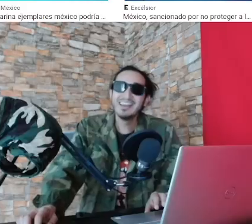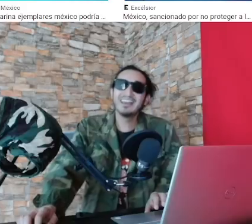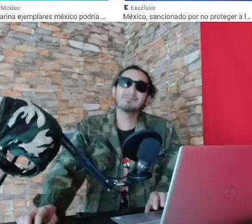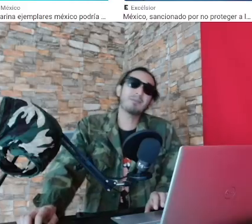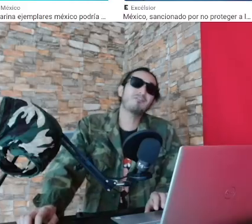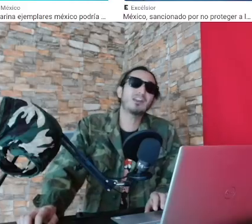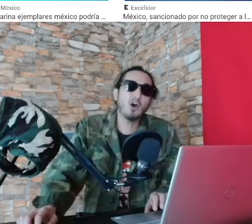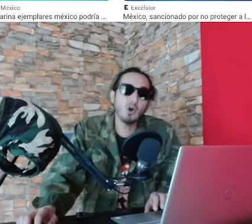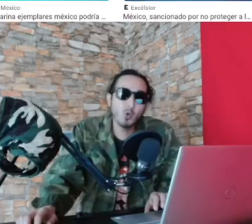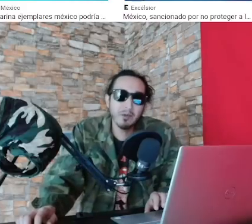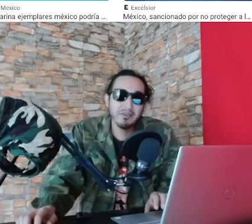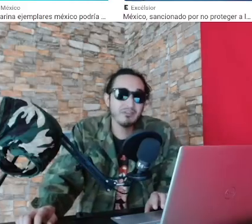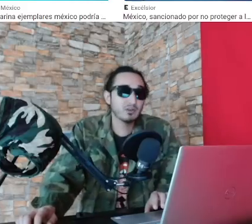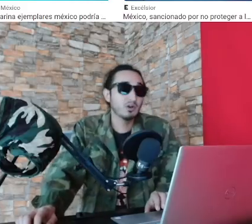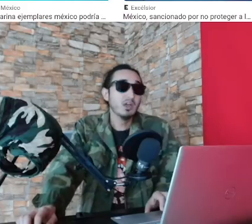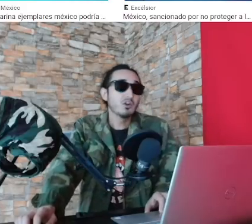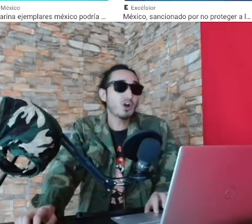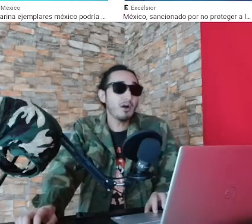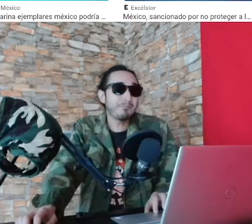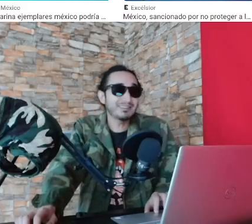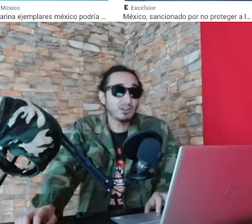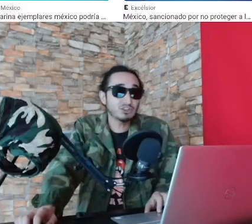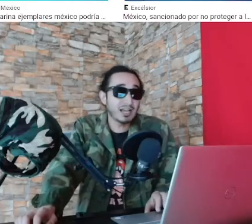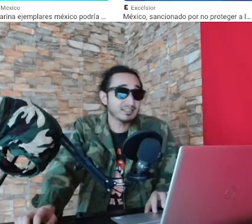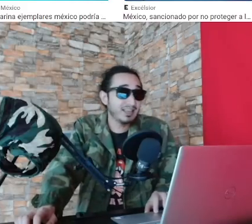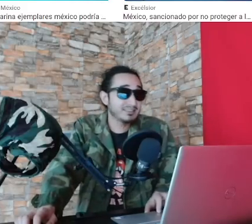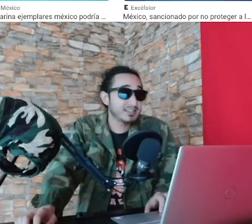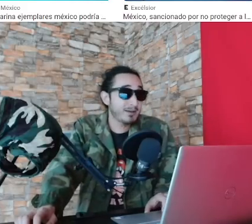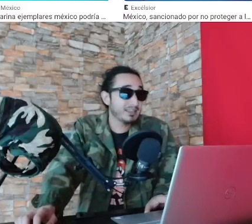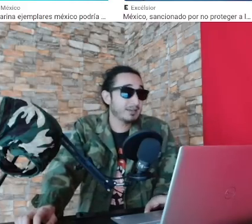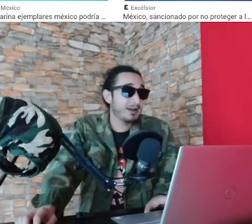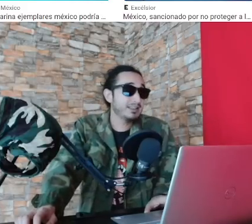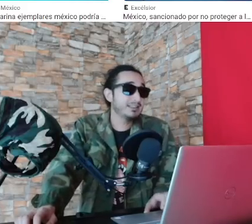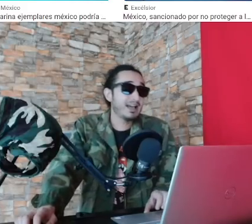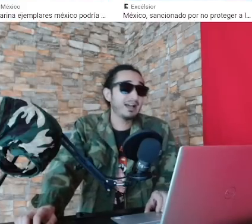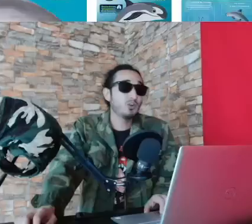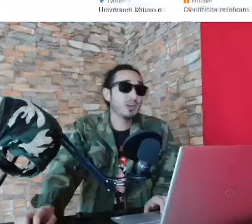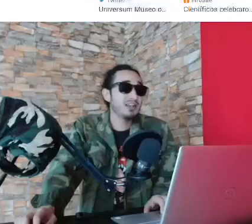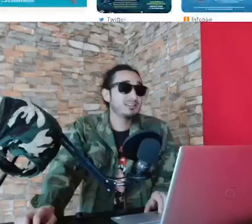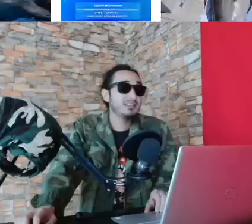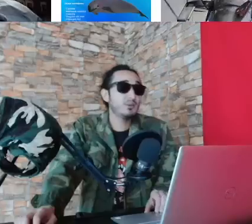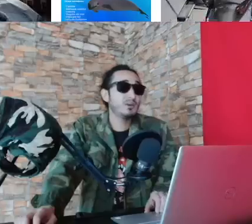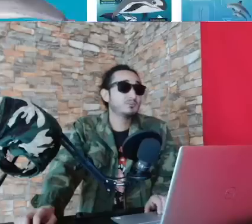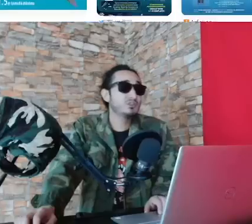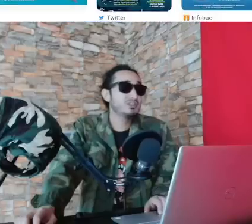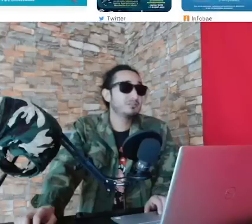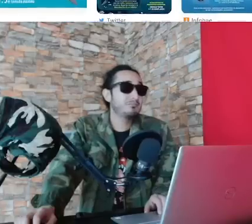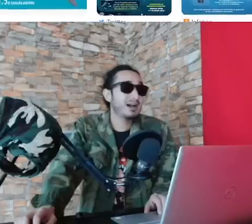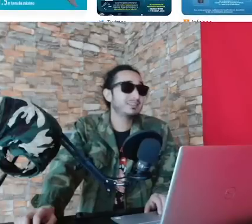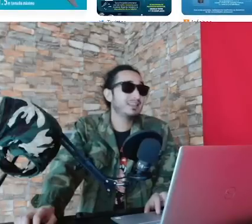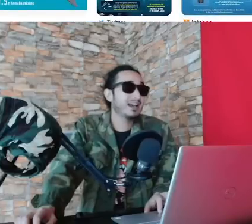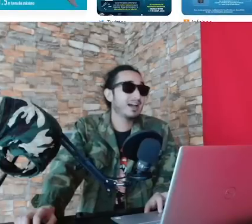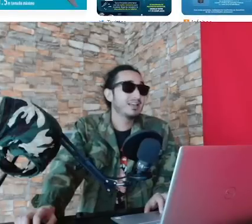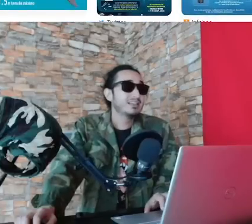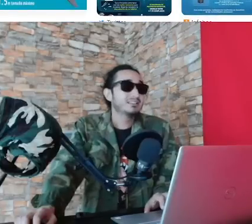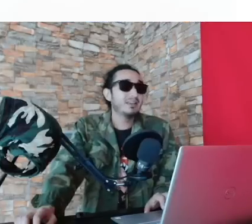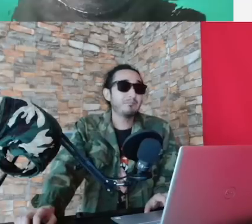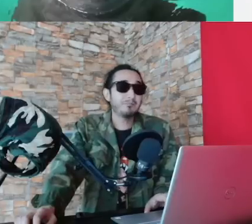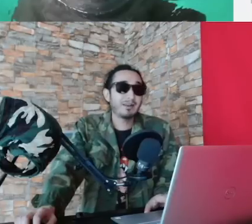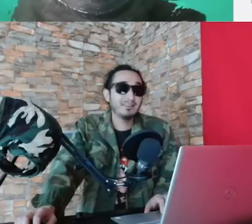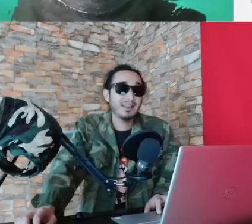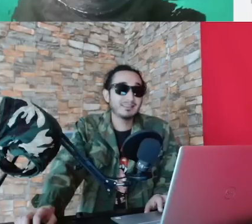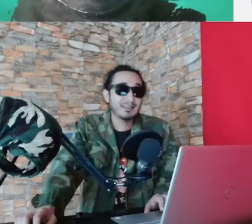es mamífero o huevito compatriotas Esta es la vaquita marina lo que les digo es muy simpática